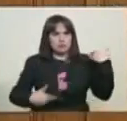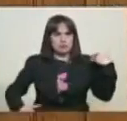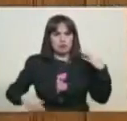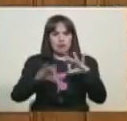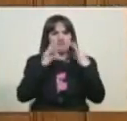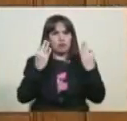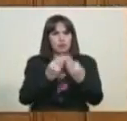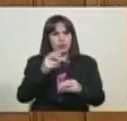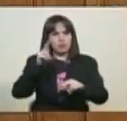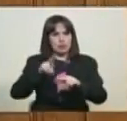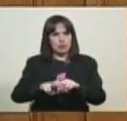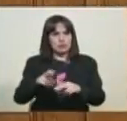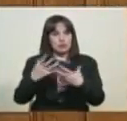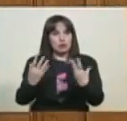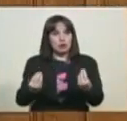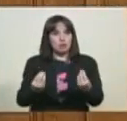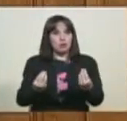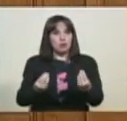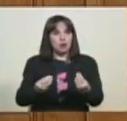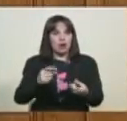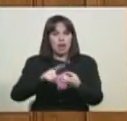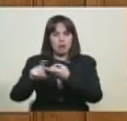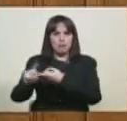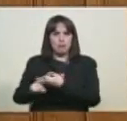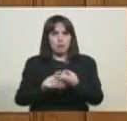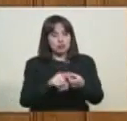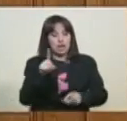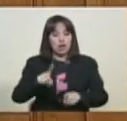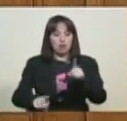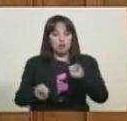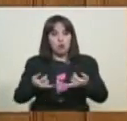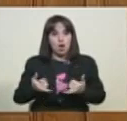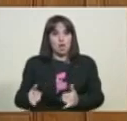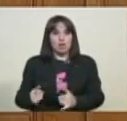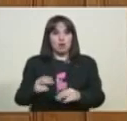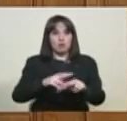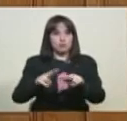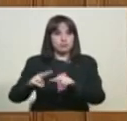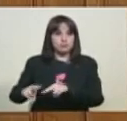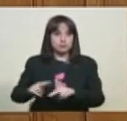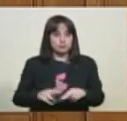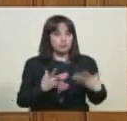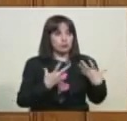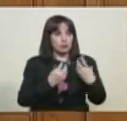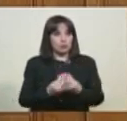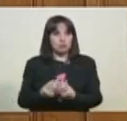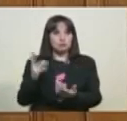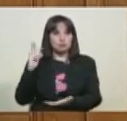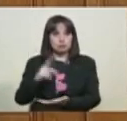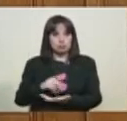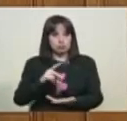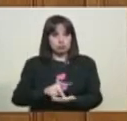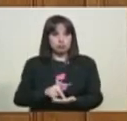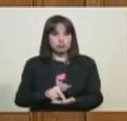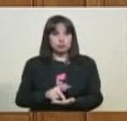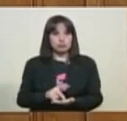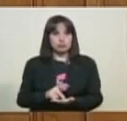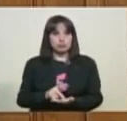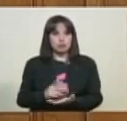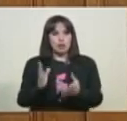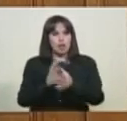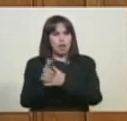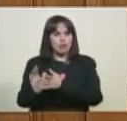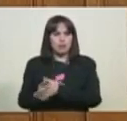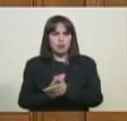militar, a las esposas, algunos hijos e hijas, niños y niños que estaban presentes en el acto,